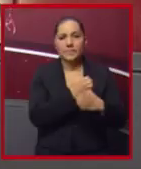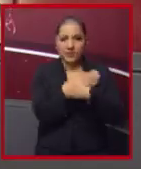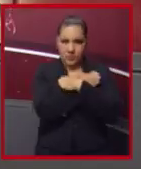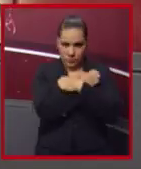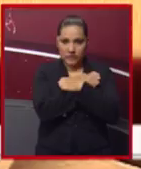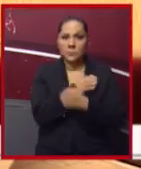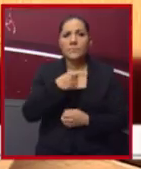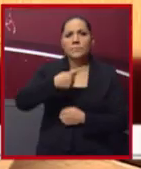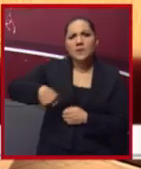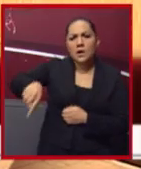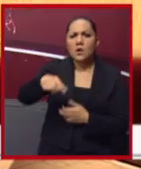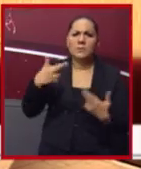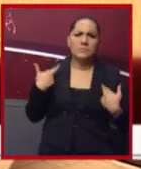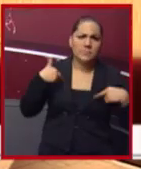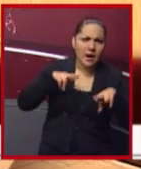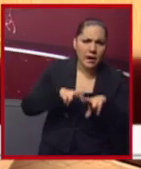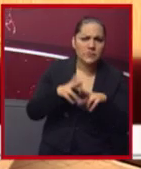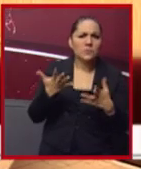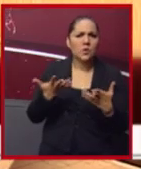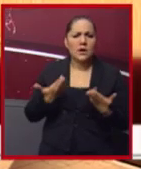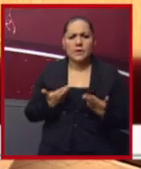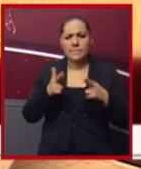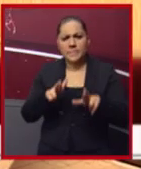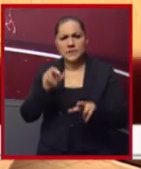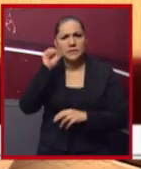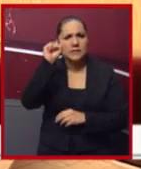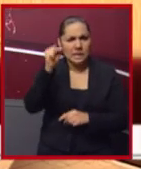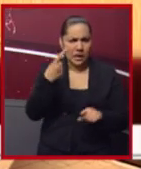participaron docentes y representantes sindicales.